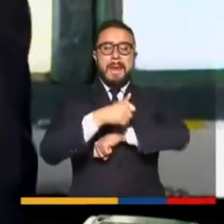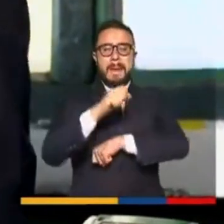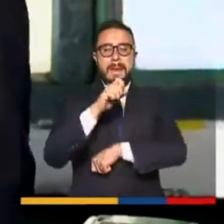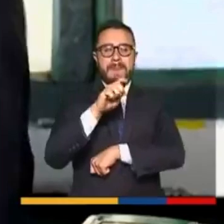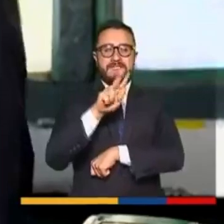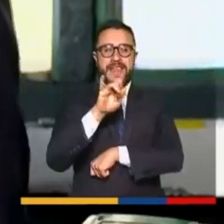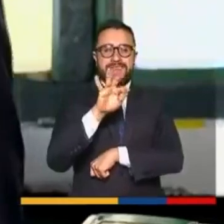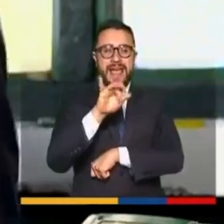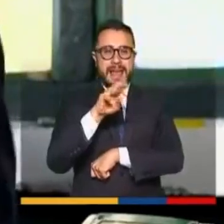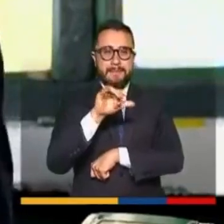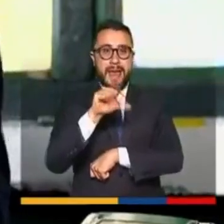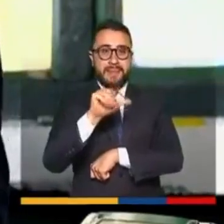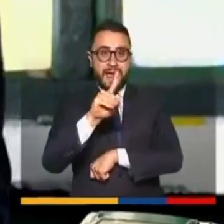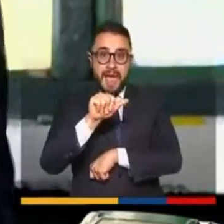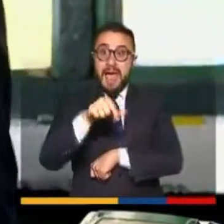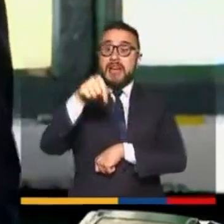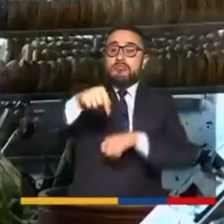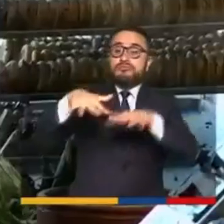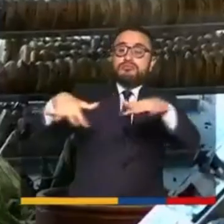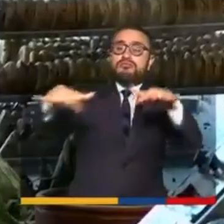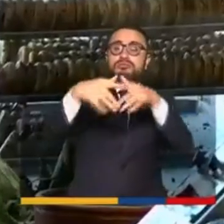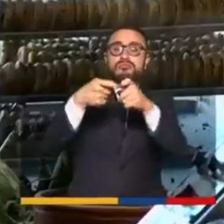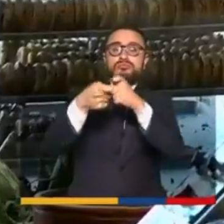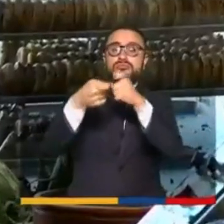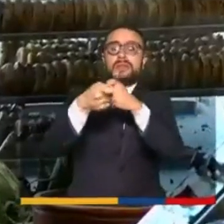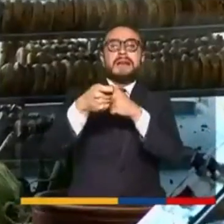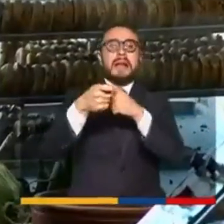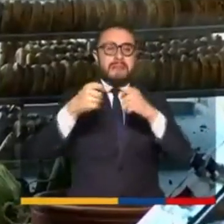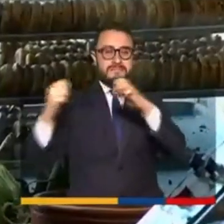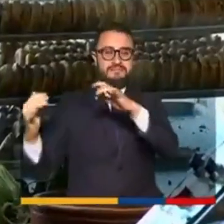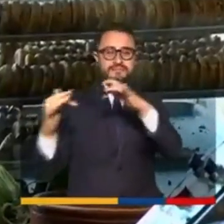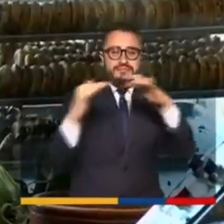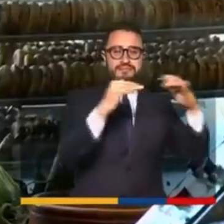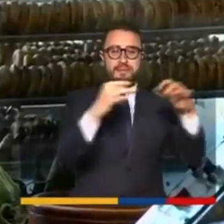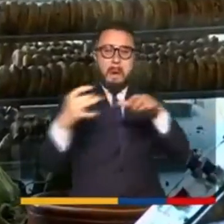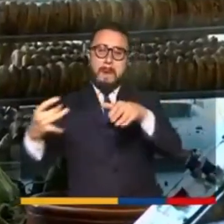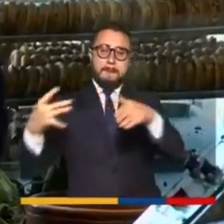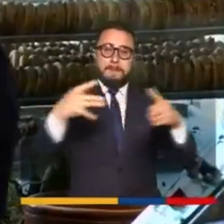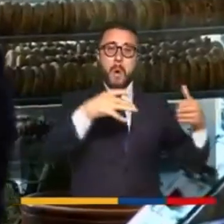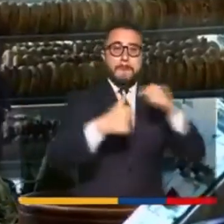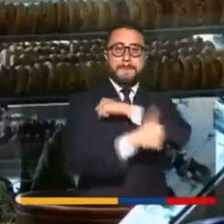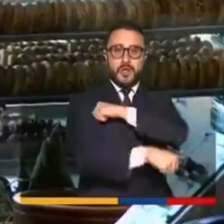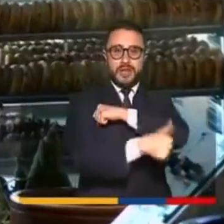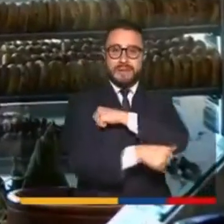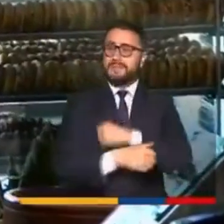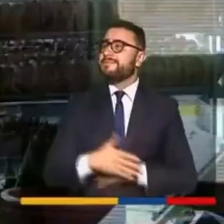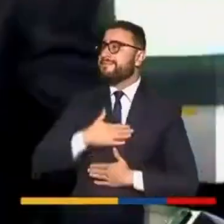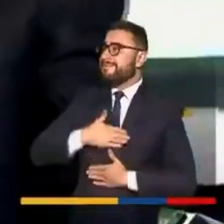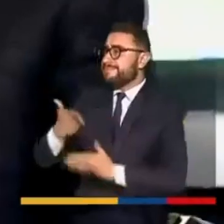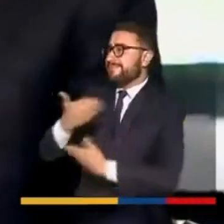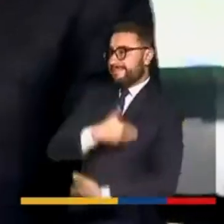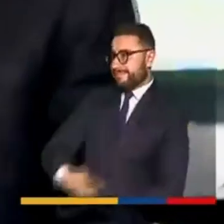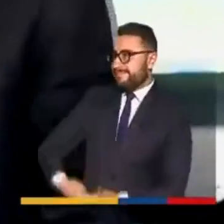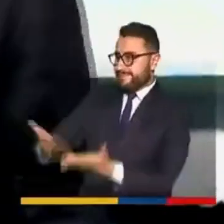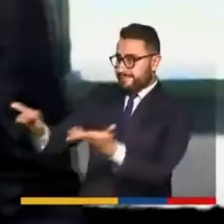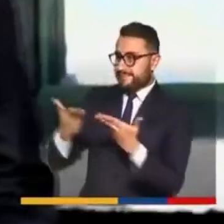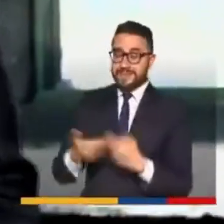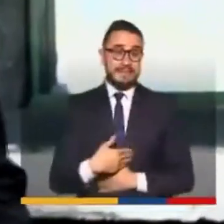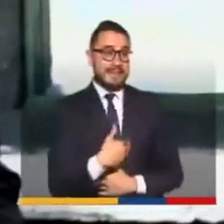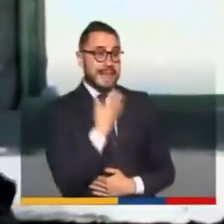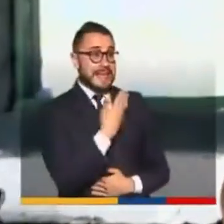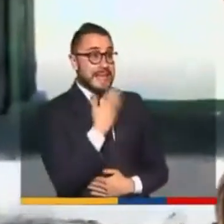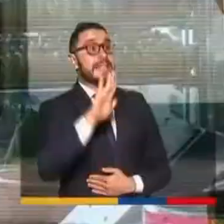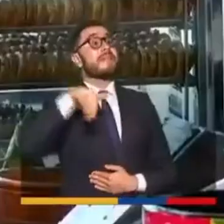donde precisamente se hizo la batalla de Boyacá. Es un gusto tenerlo, señor presidente. Bueno, doña Muchas Blanca, gracias. señor Aquí volveré.